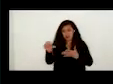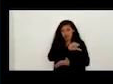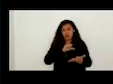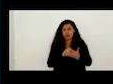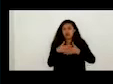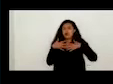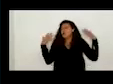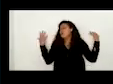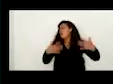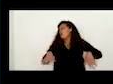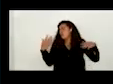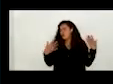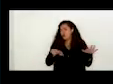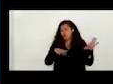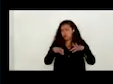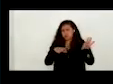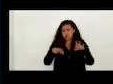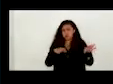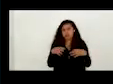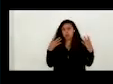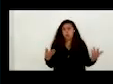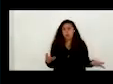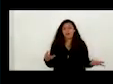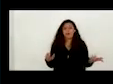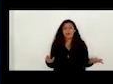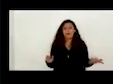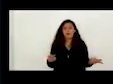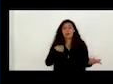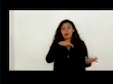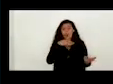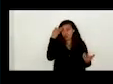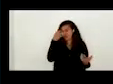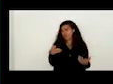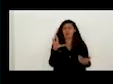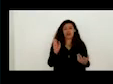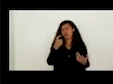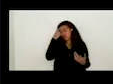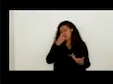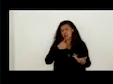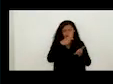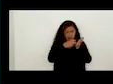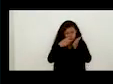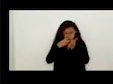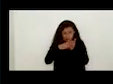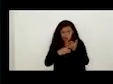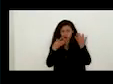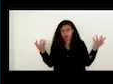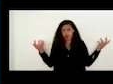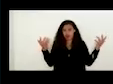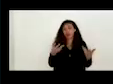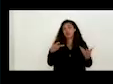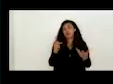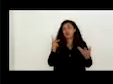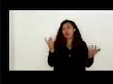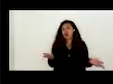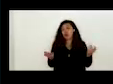grande y no nos da tiempo para ir haciendo los ajustes necesarios. Sin embargo, para